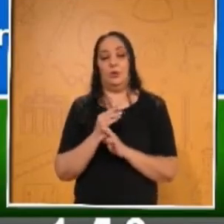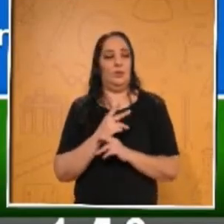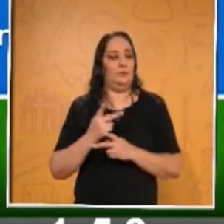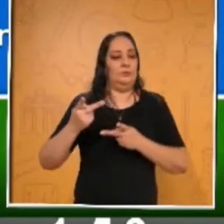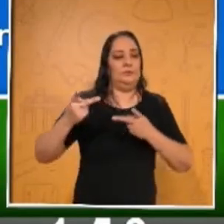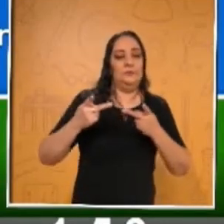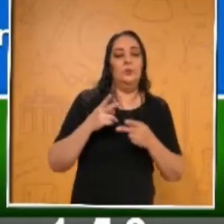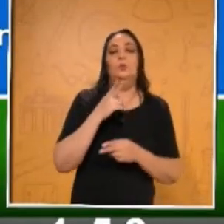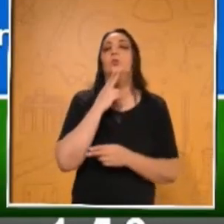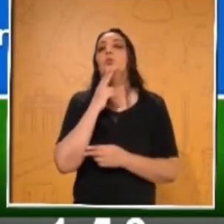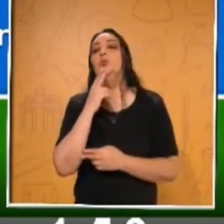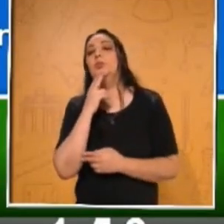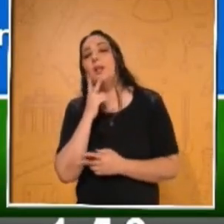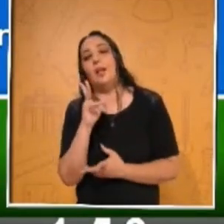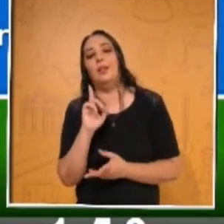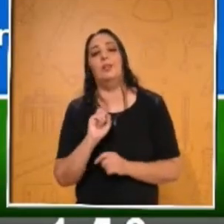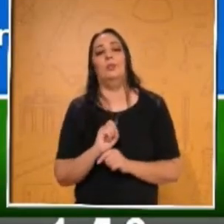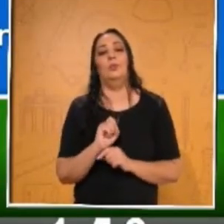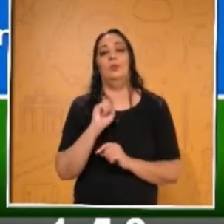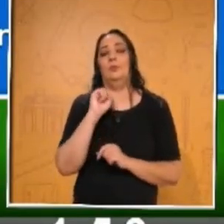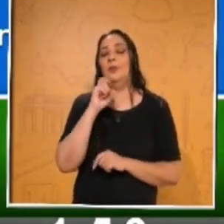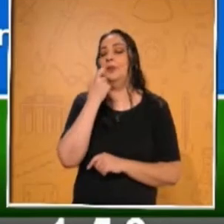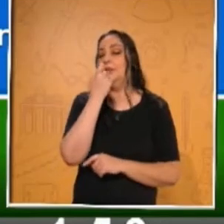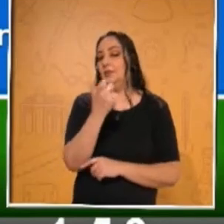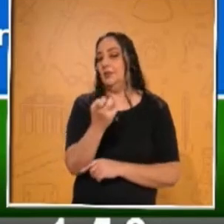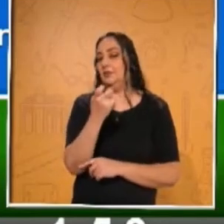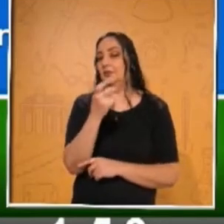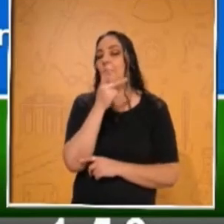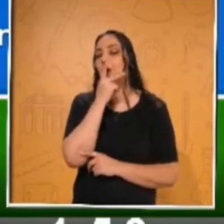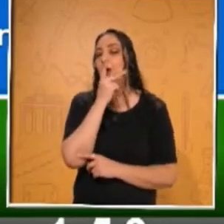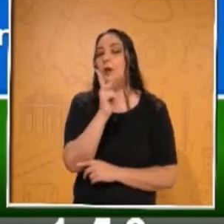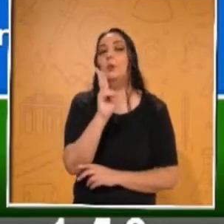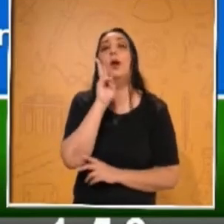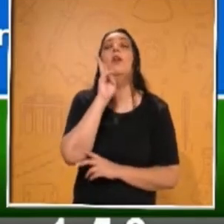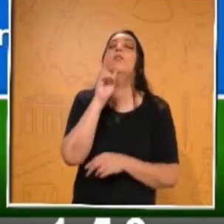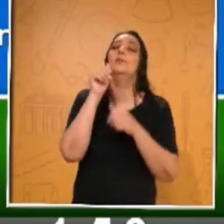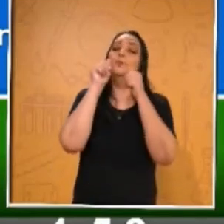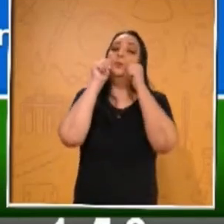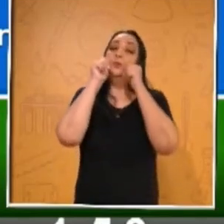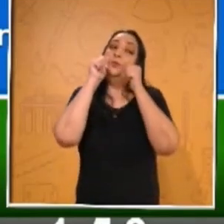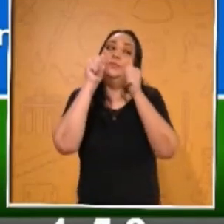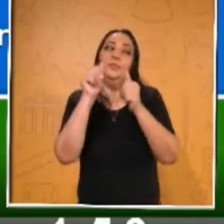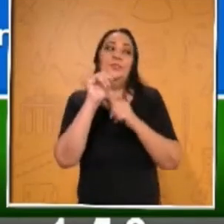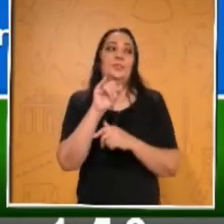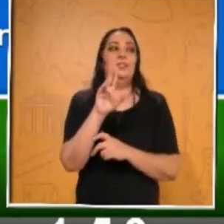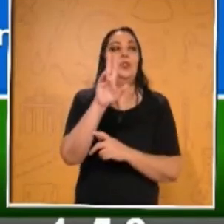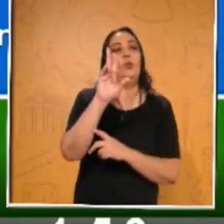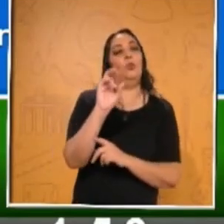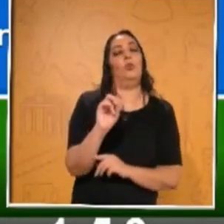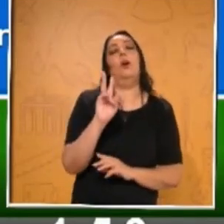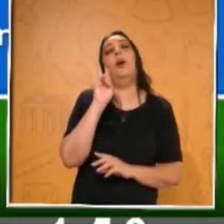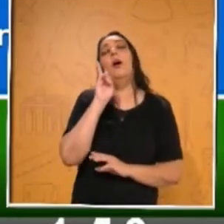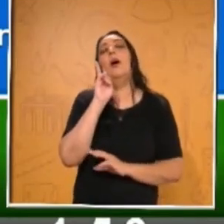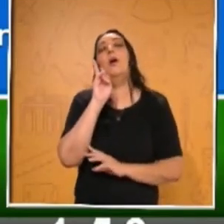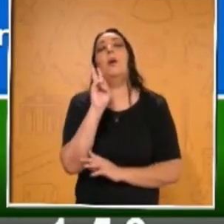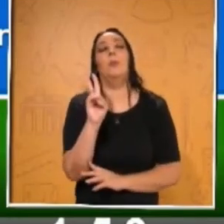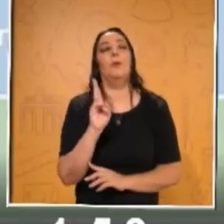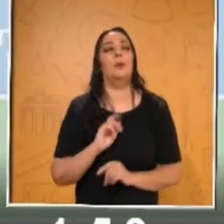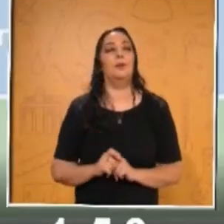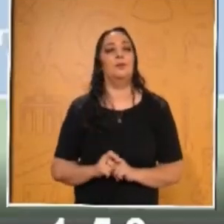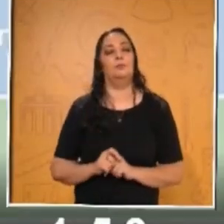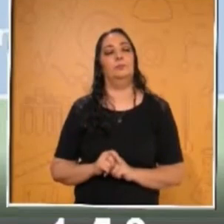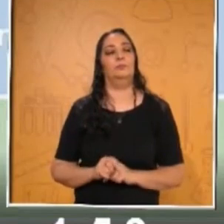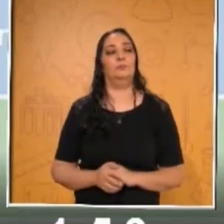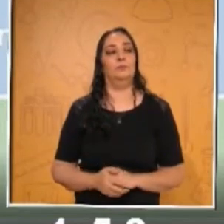utilizando esa definición. Vamos a ver si pusieron atención. La mayoría la saqué bien. Sí, porque luego se ponen a